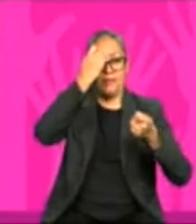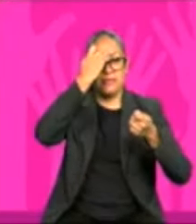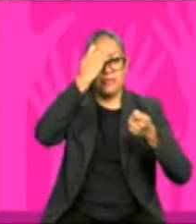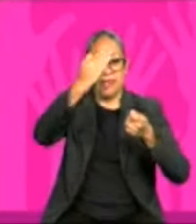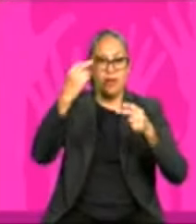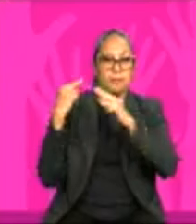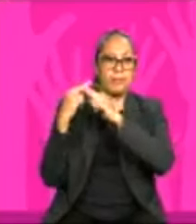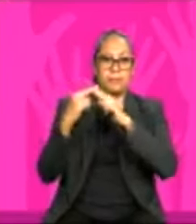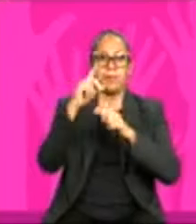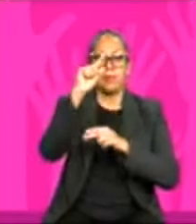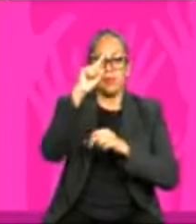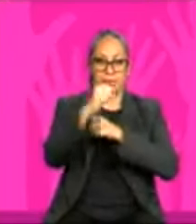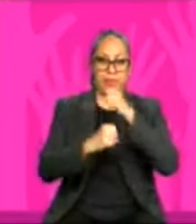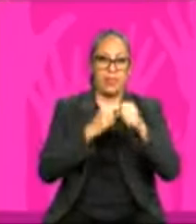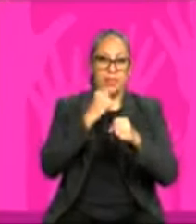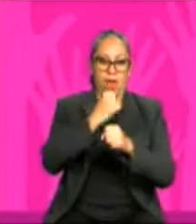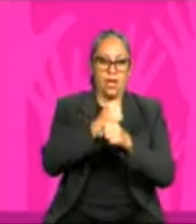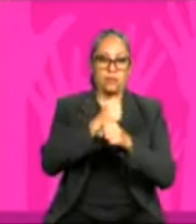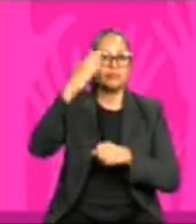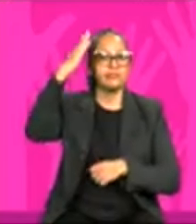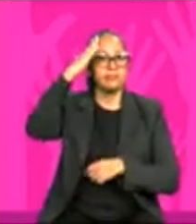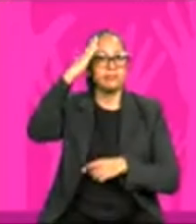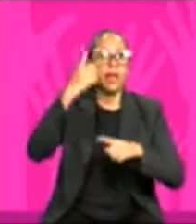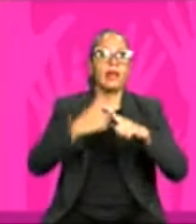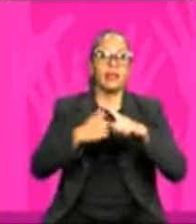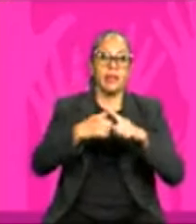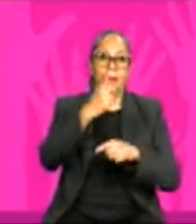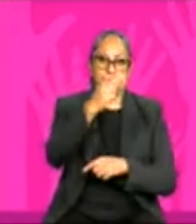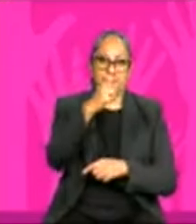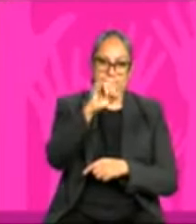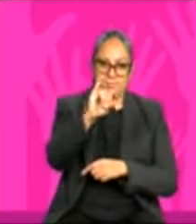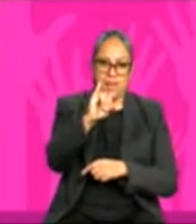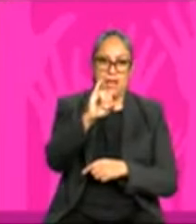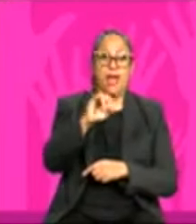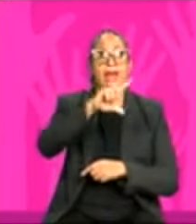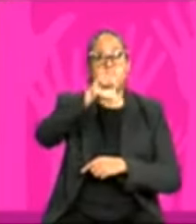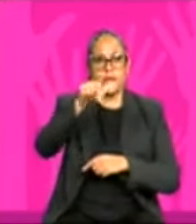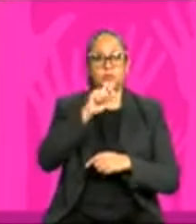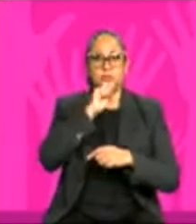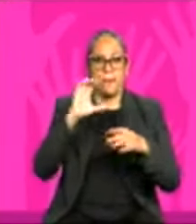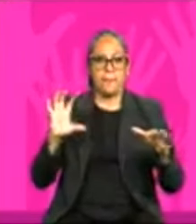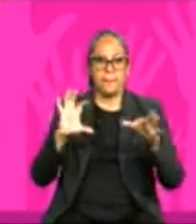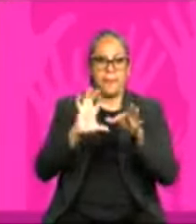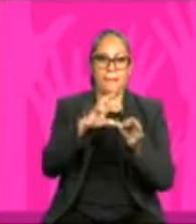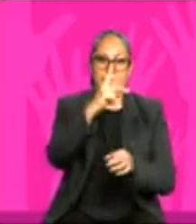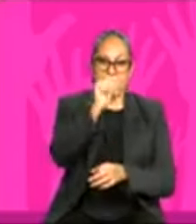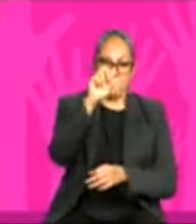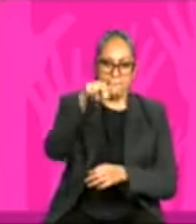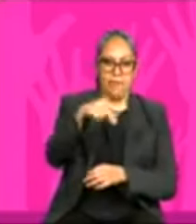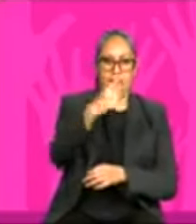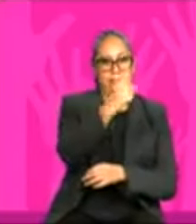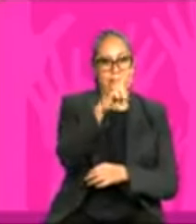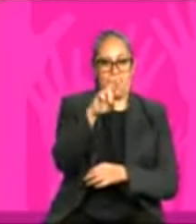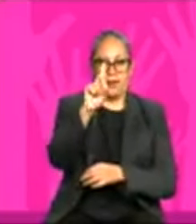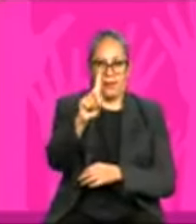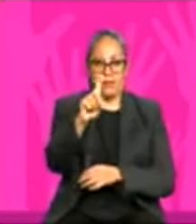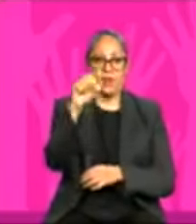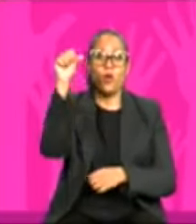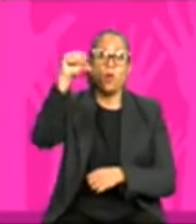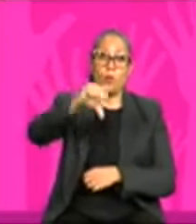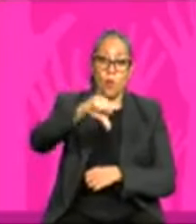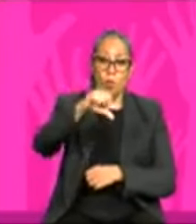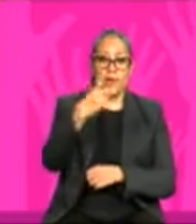años, encabezado por el PRI, al cual después se sumaron el PAN y el PRD. Hoy, ese